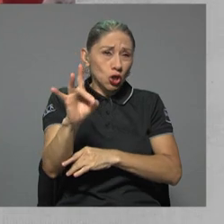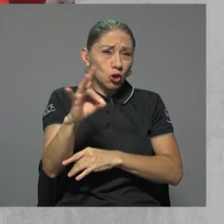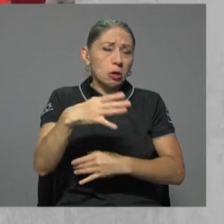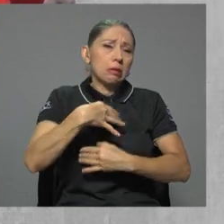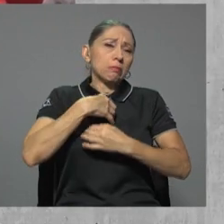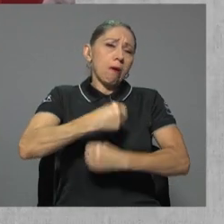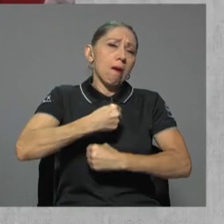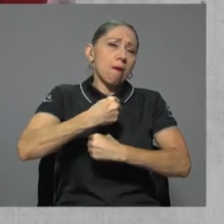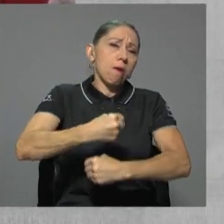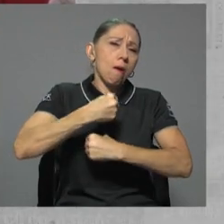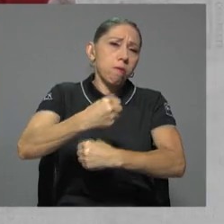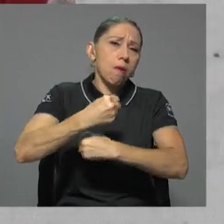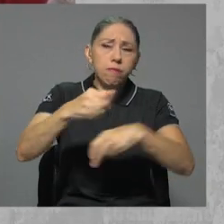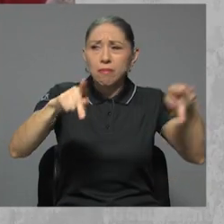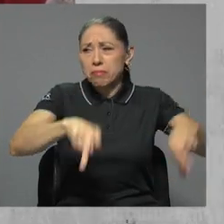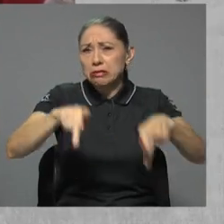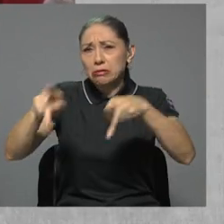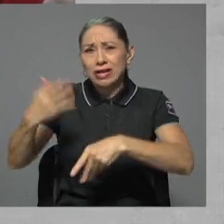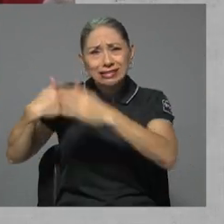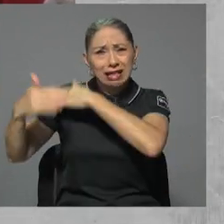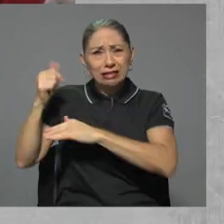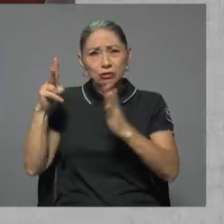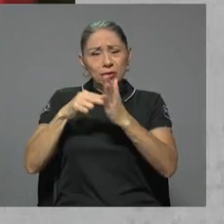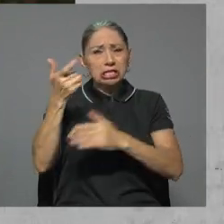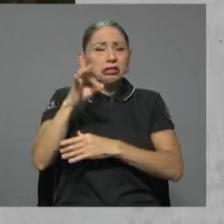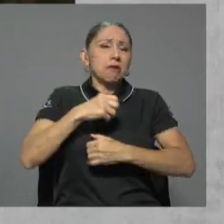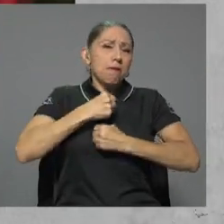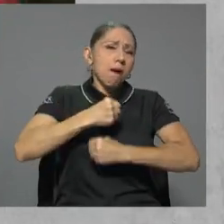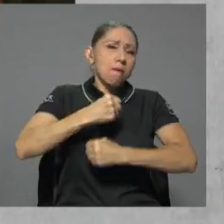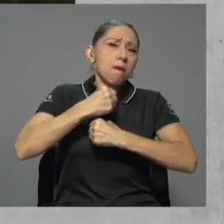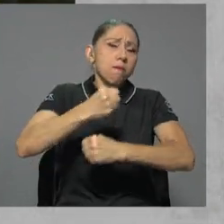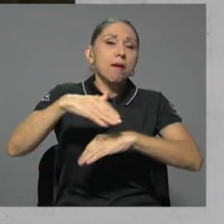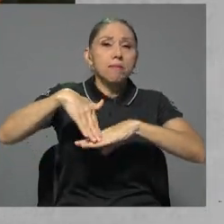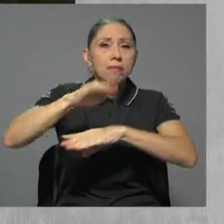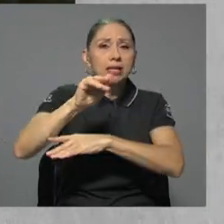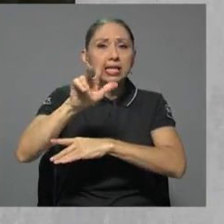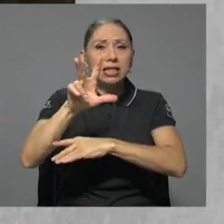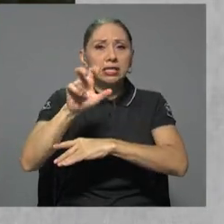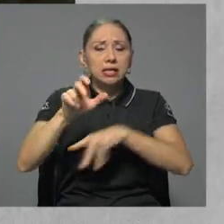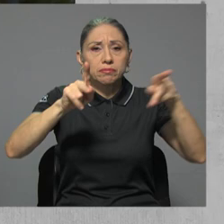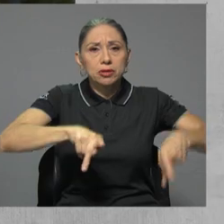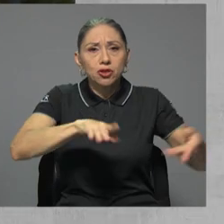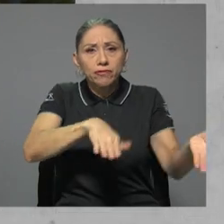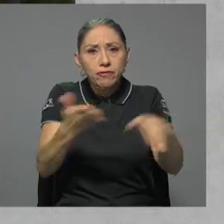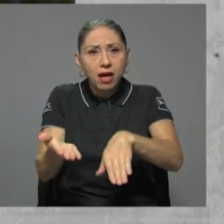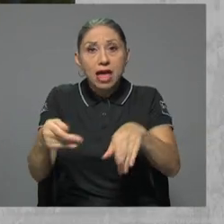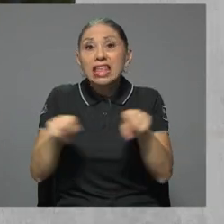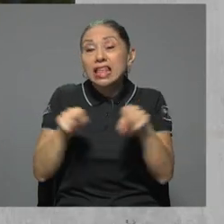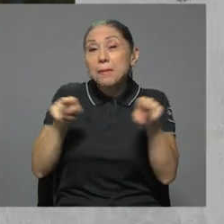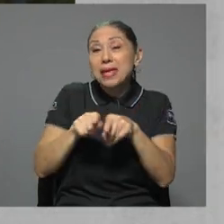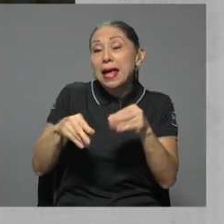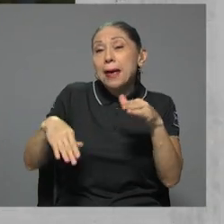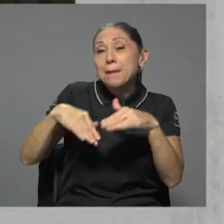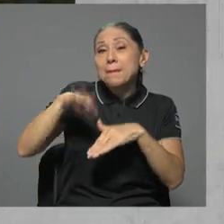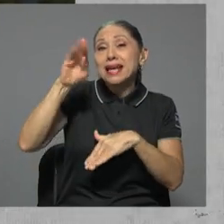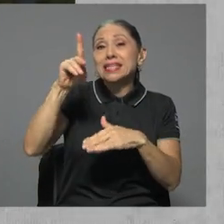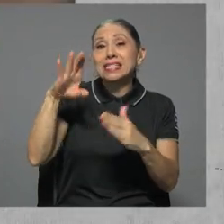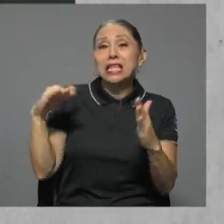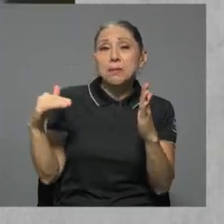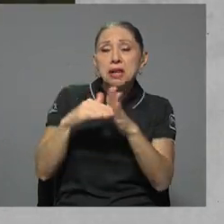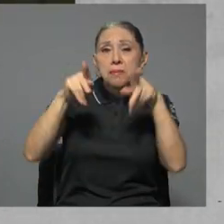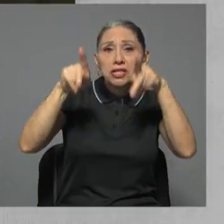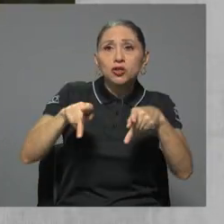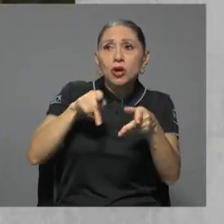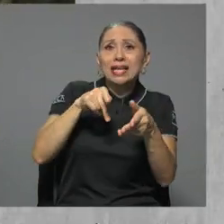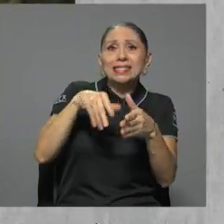2018 del descontento ciudadano del 2018 pues han provocado más de 300 fallecidos han provocado también el exilio de más de 100.000 personas y muchos en costa rica y además